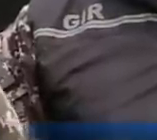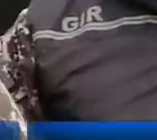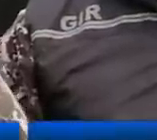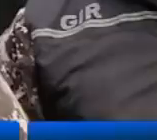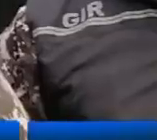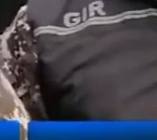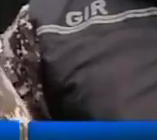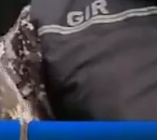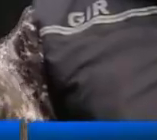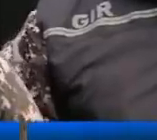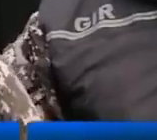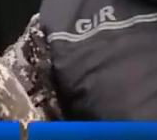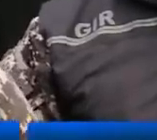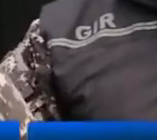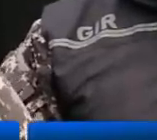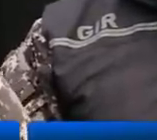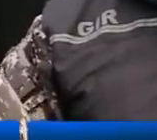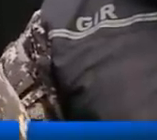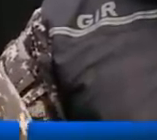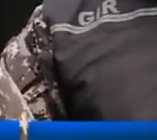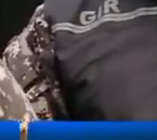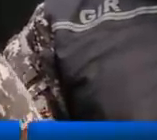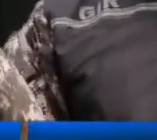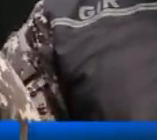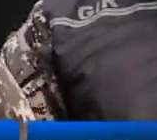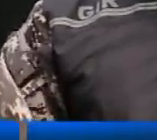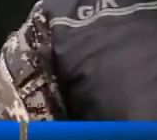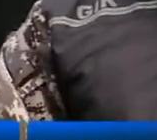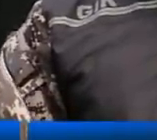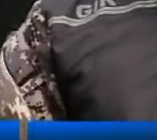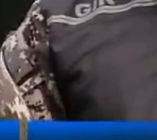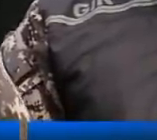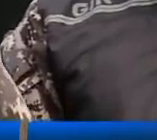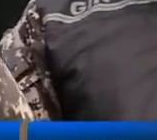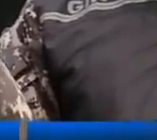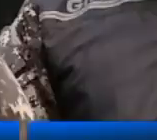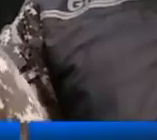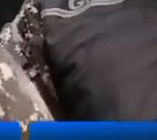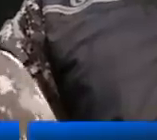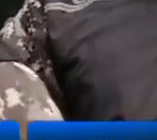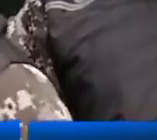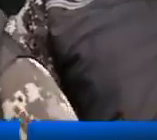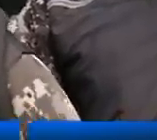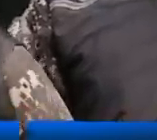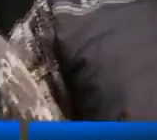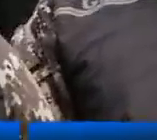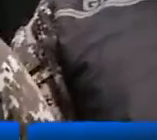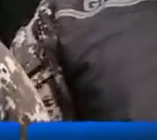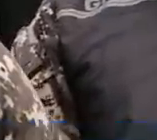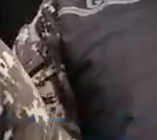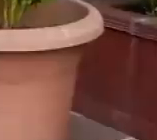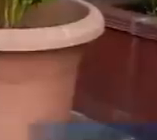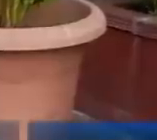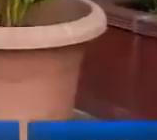dinamita con una mecha más o menos de unos 30 centímetros que tiene duración de unos 2 minutos para poderse alejar de aquí y